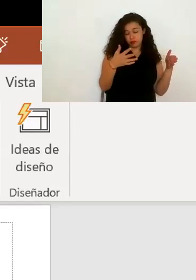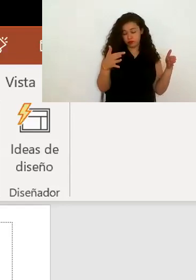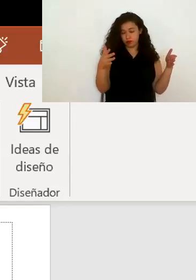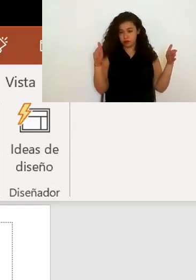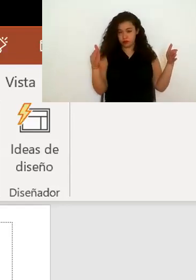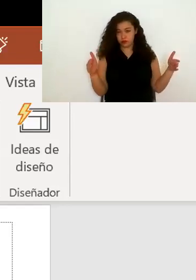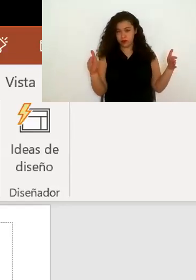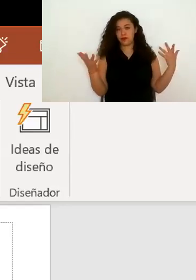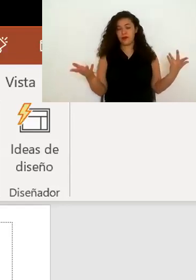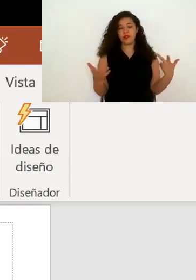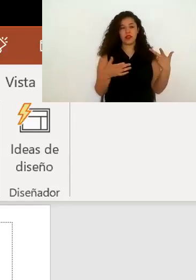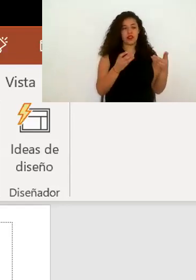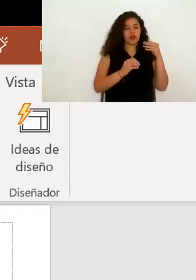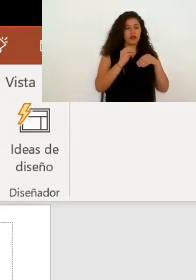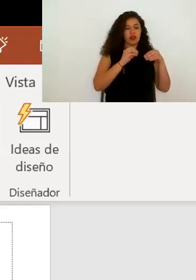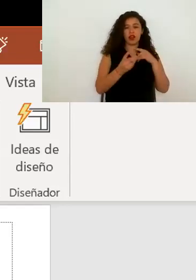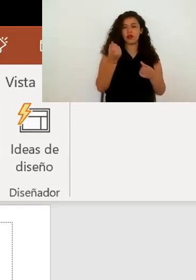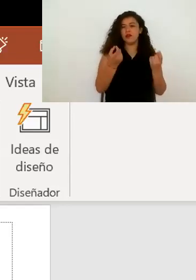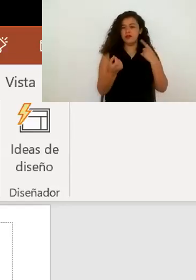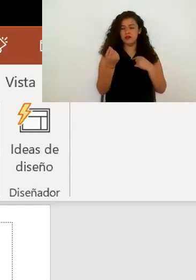y habrá algunos que se mantienen